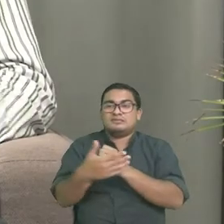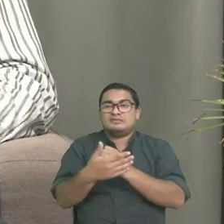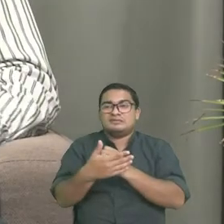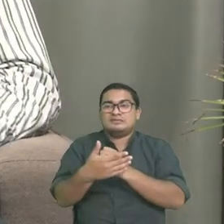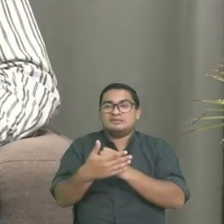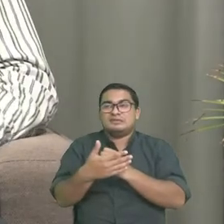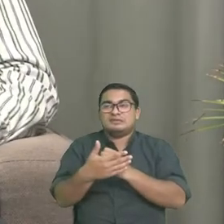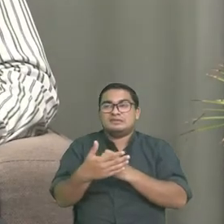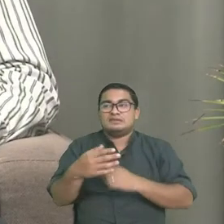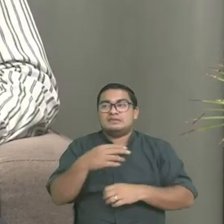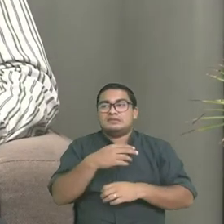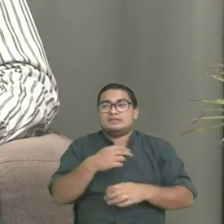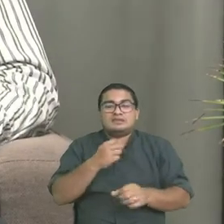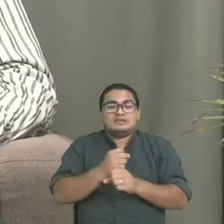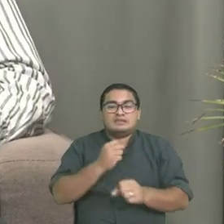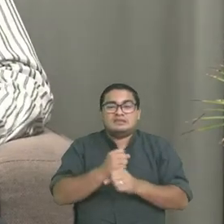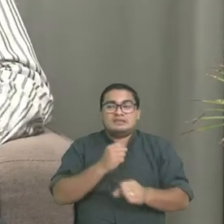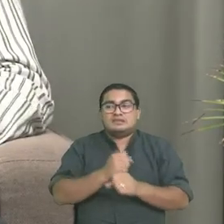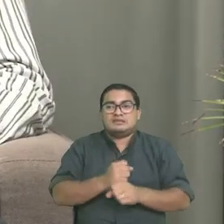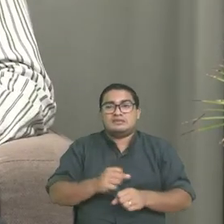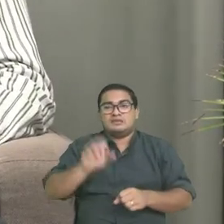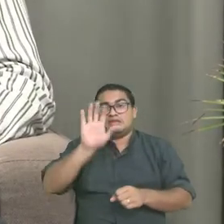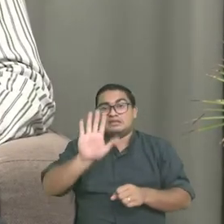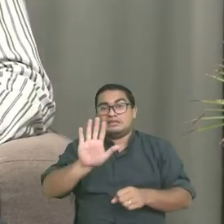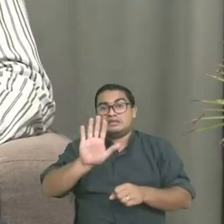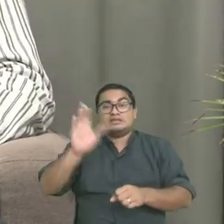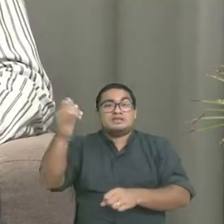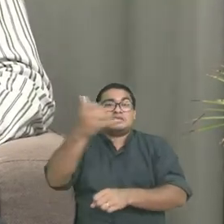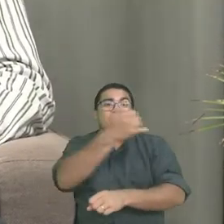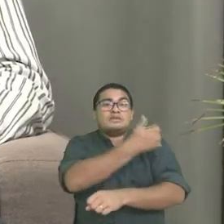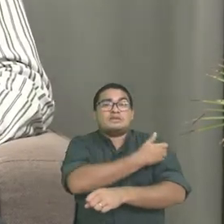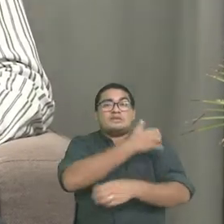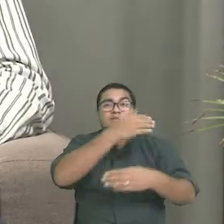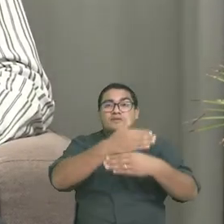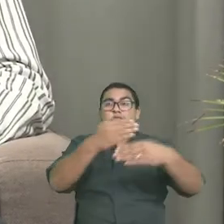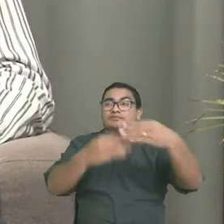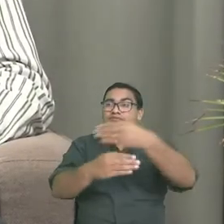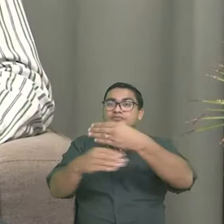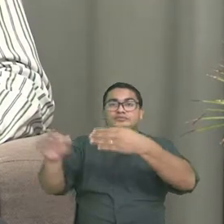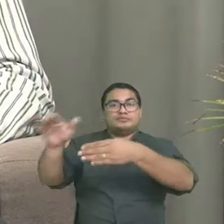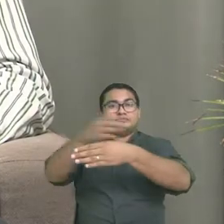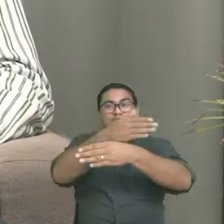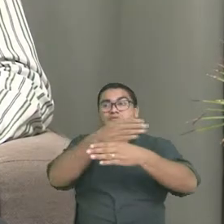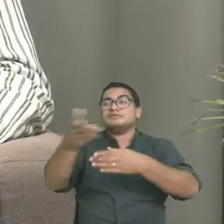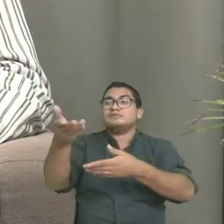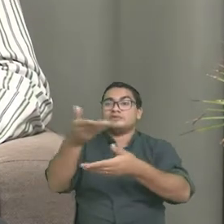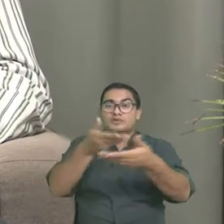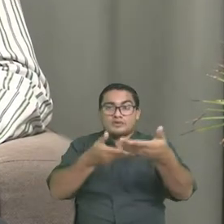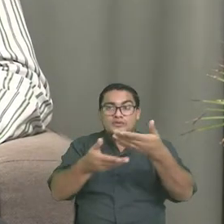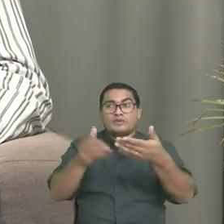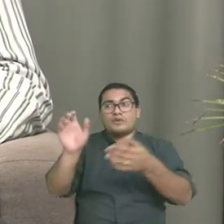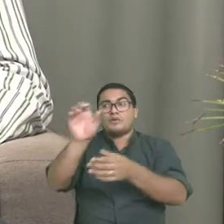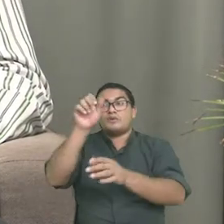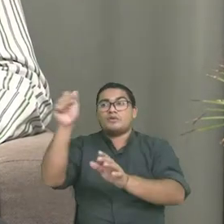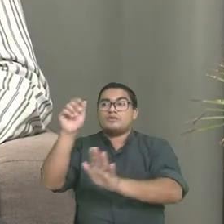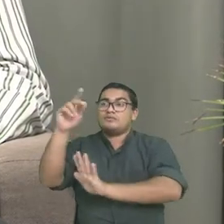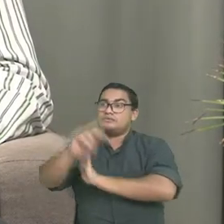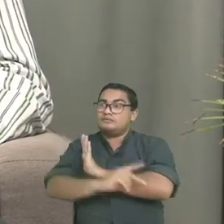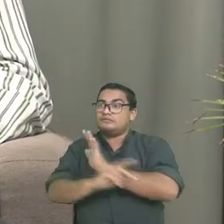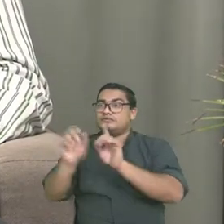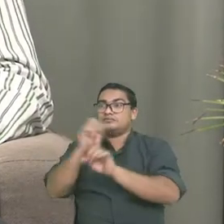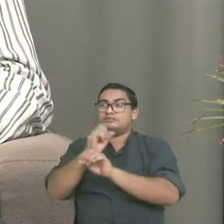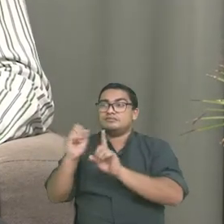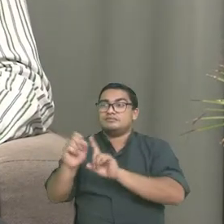estamos ejecutando simultáneamente 5 hospitales. Claro. Ahí hay confianza de los organismos multilaterales que